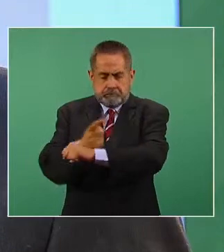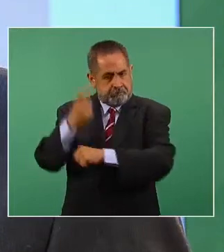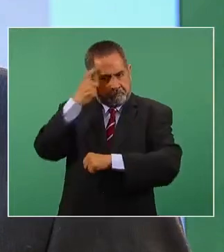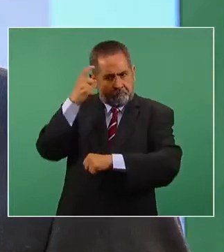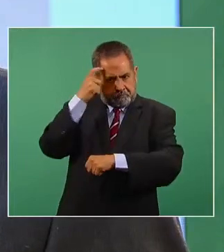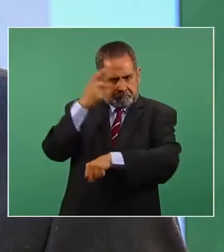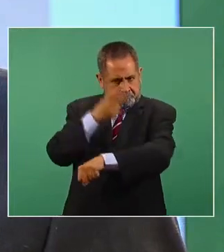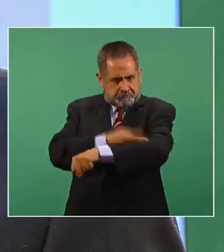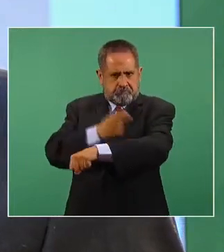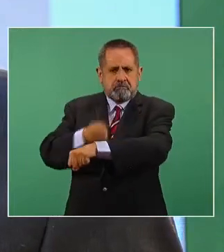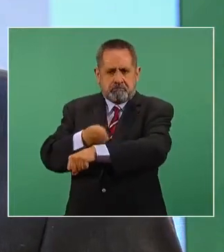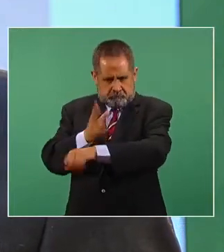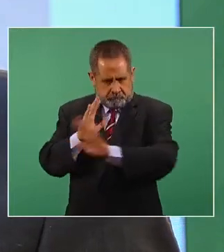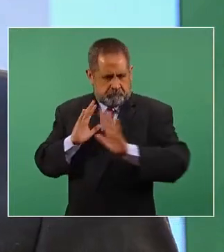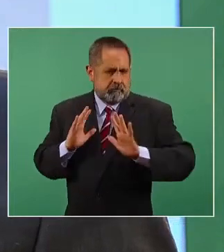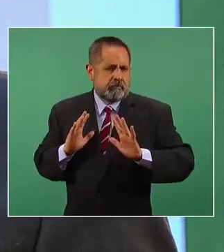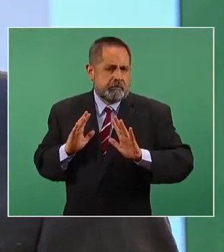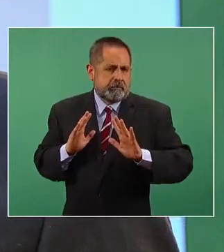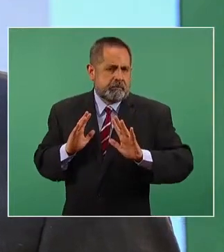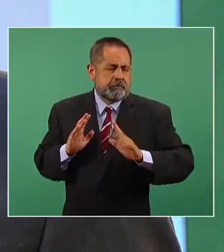intelectual